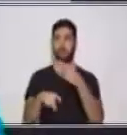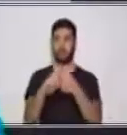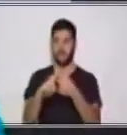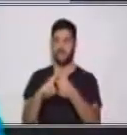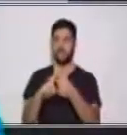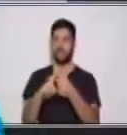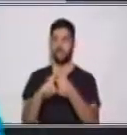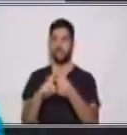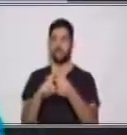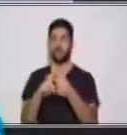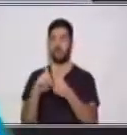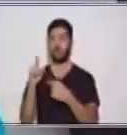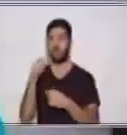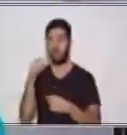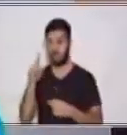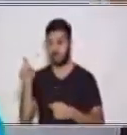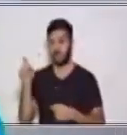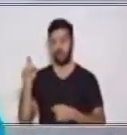180 grados.